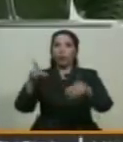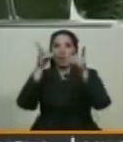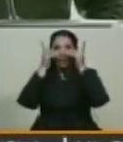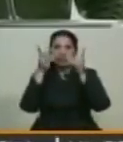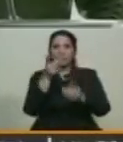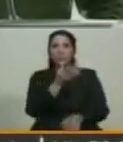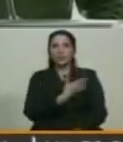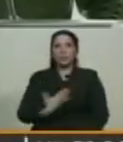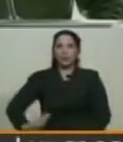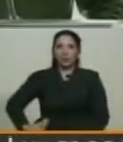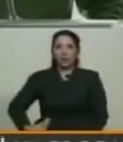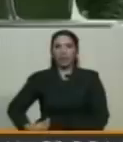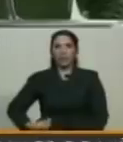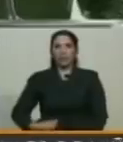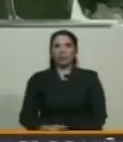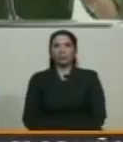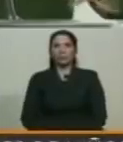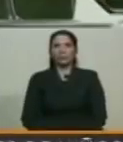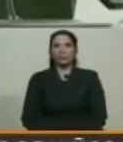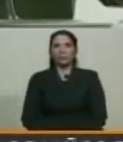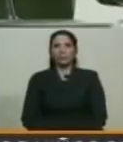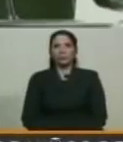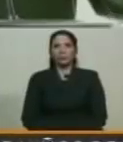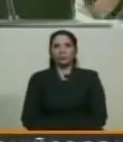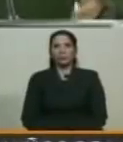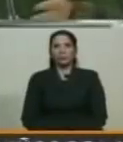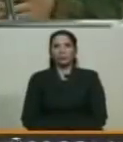ejecutiva, la semana pasada